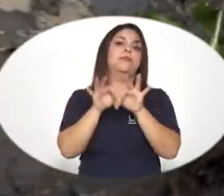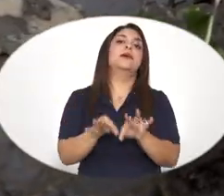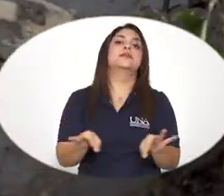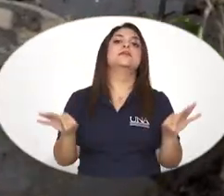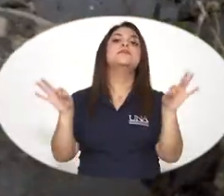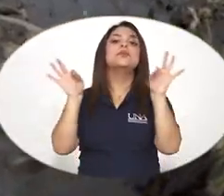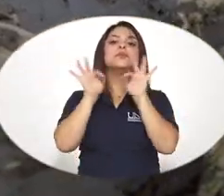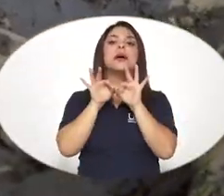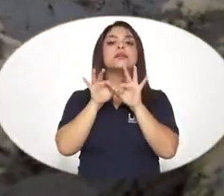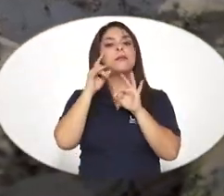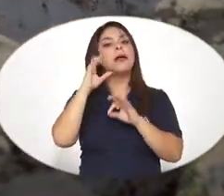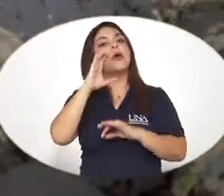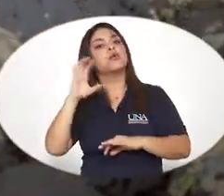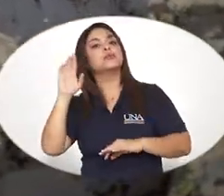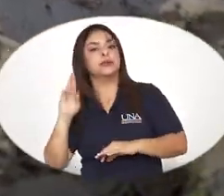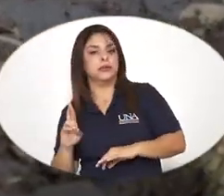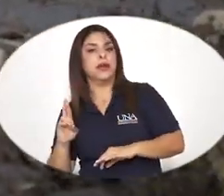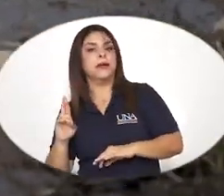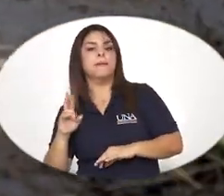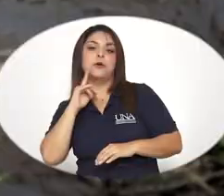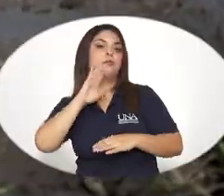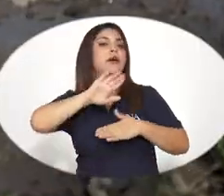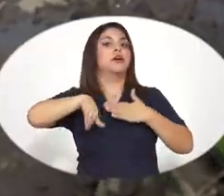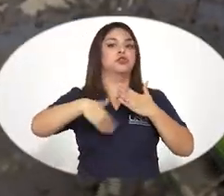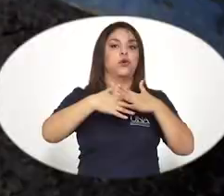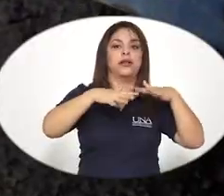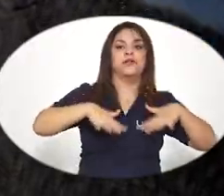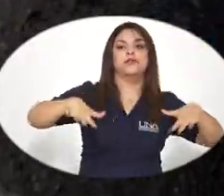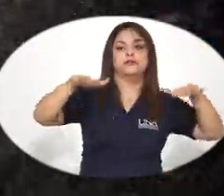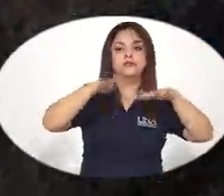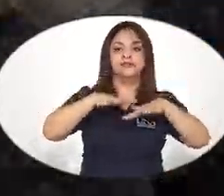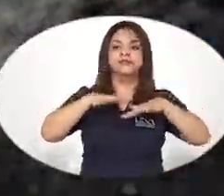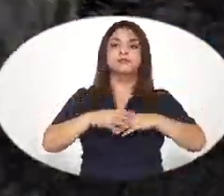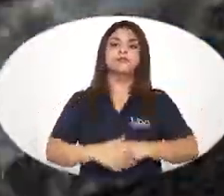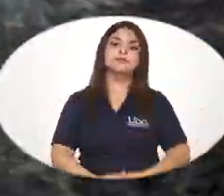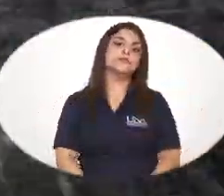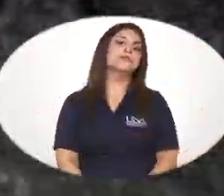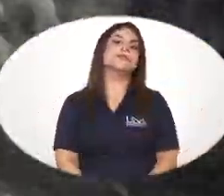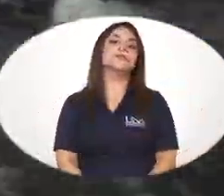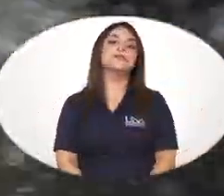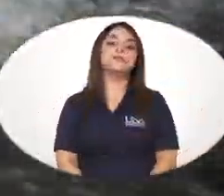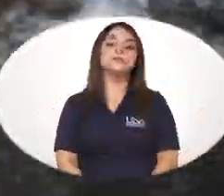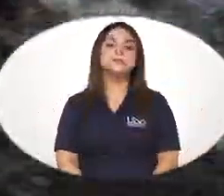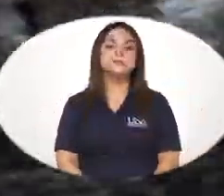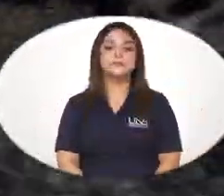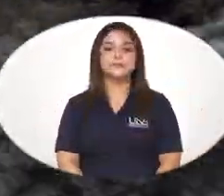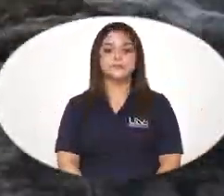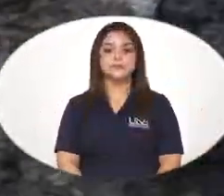puntos o de los objetivos más importantes, no solamente para Costa Rica, sino que para toda la región.